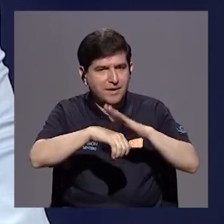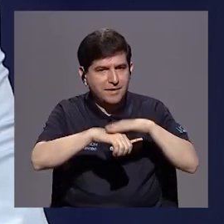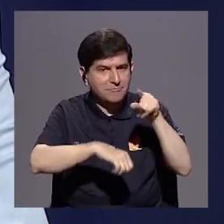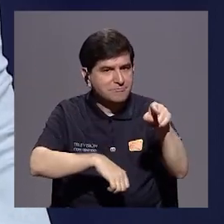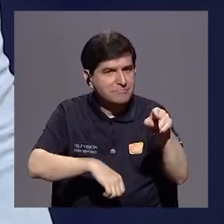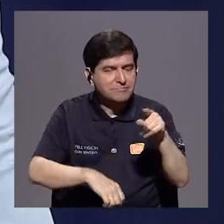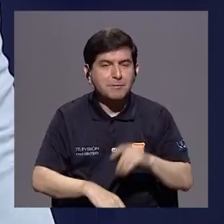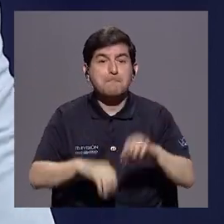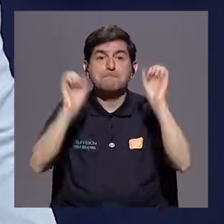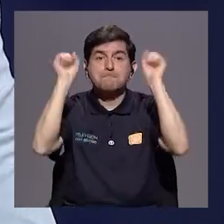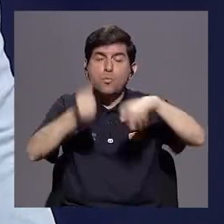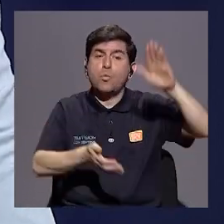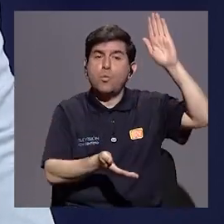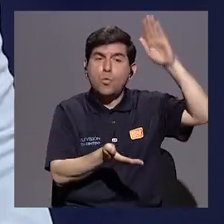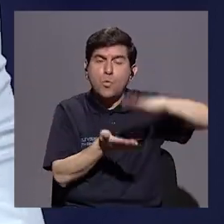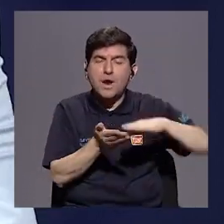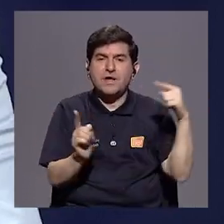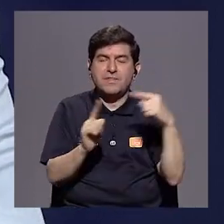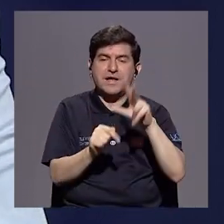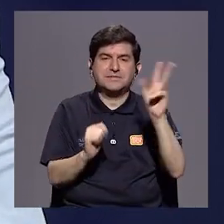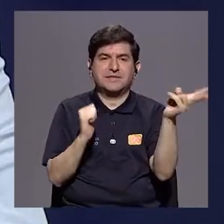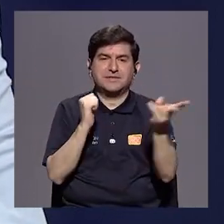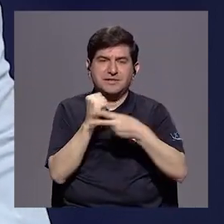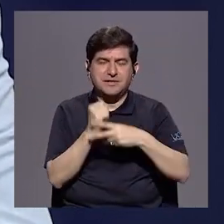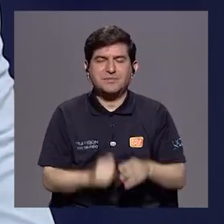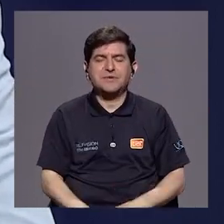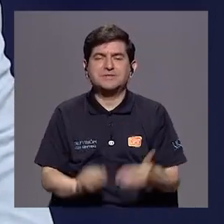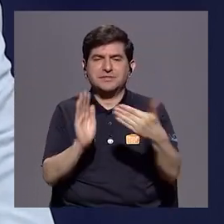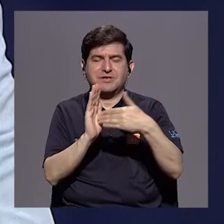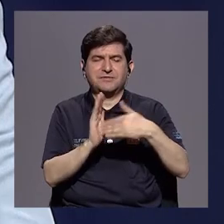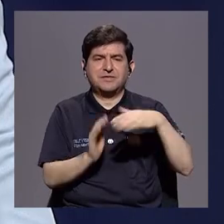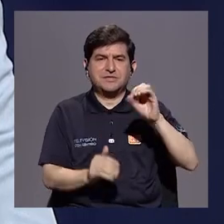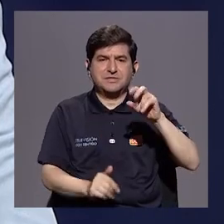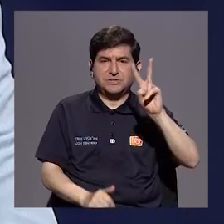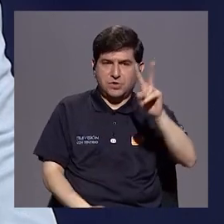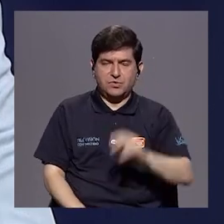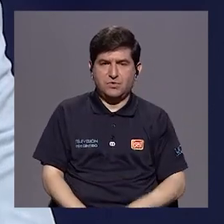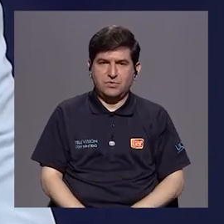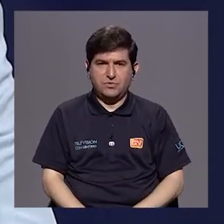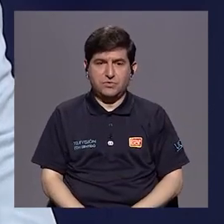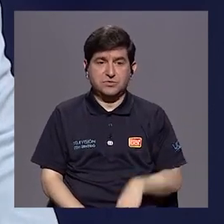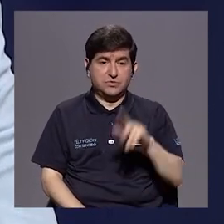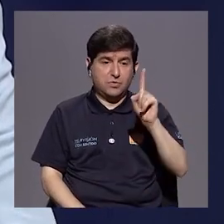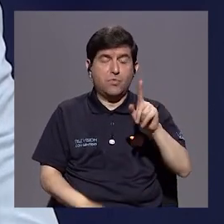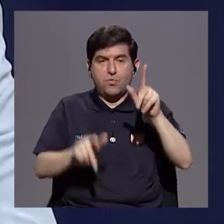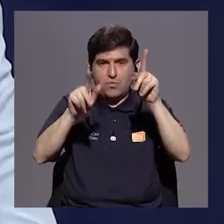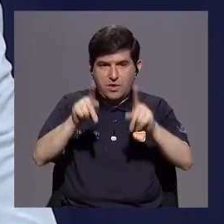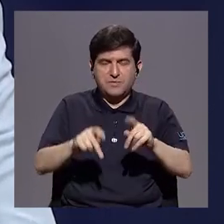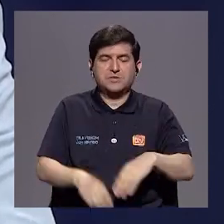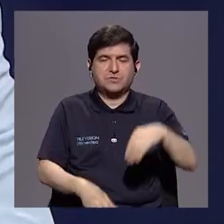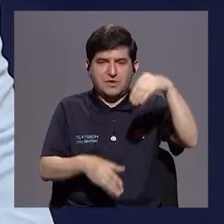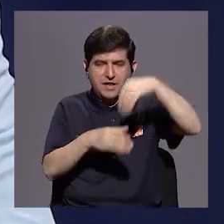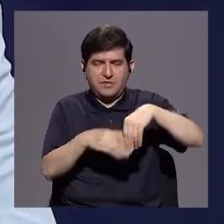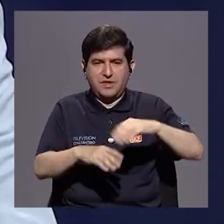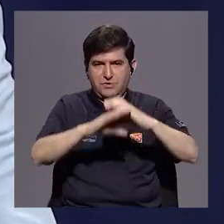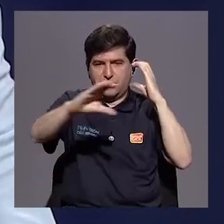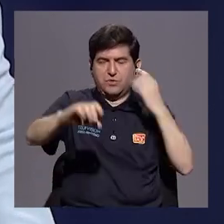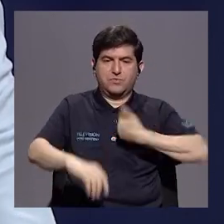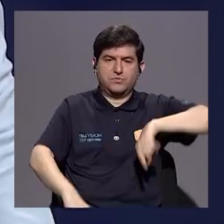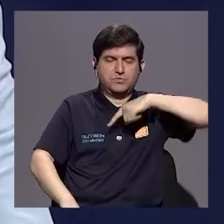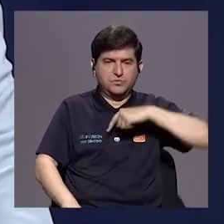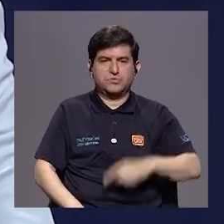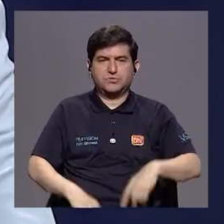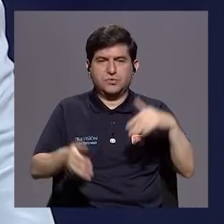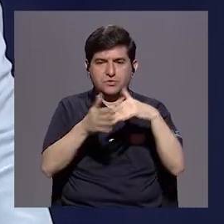permita eso podría reducir hasta tres veces la huella de carbono por pasajero por autobús nosotros en el